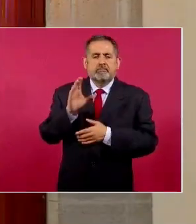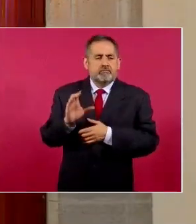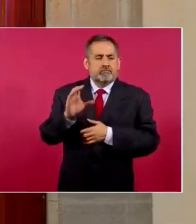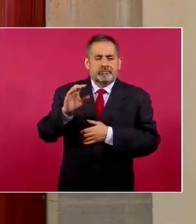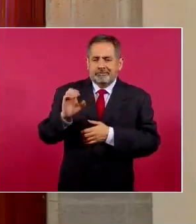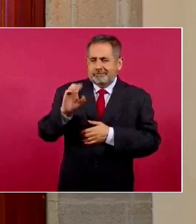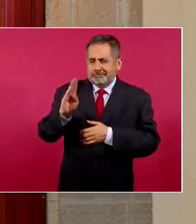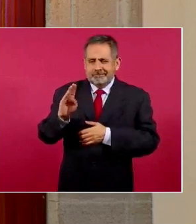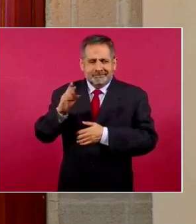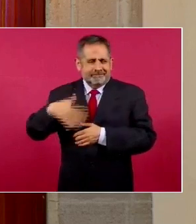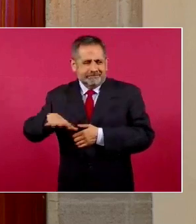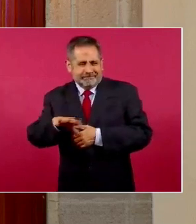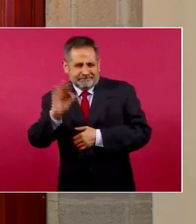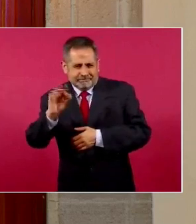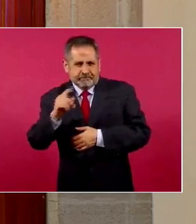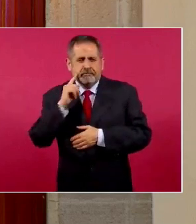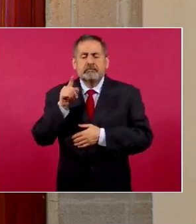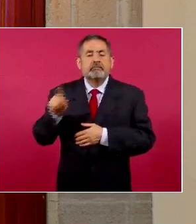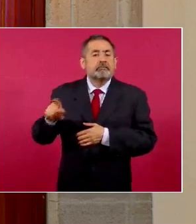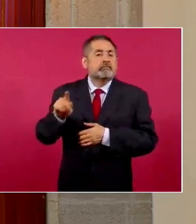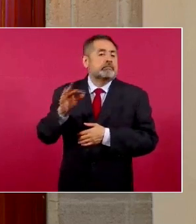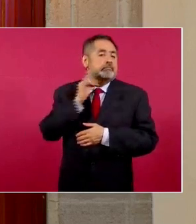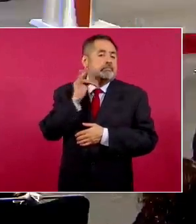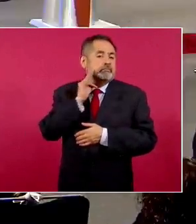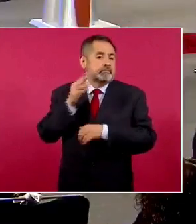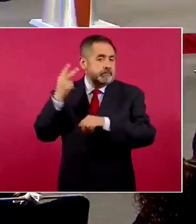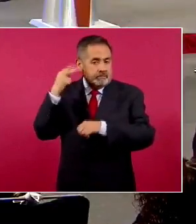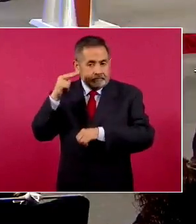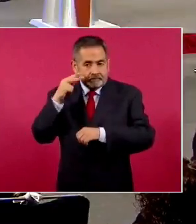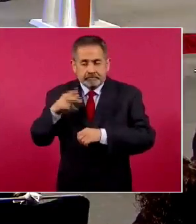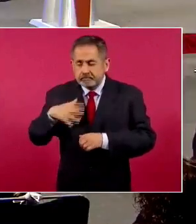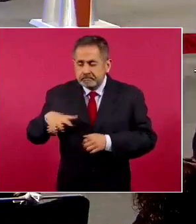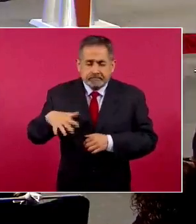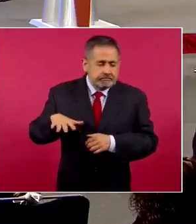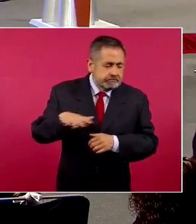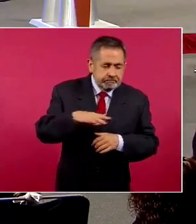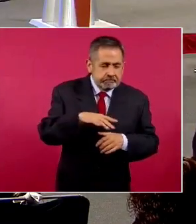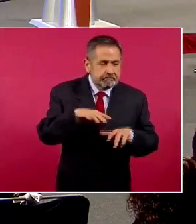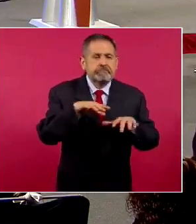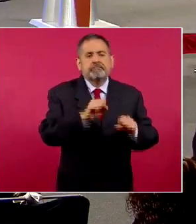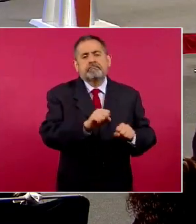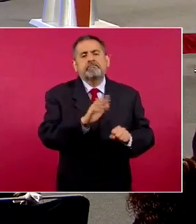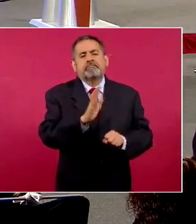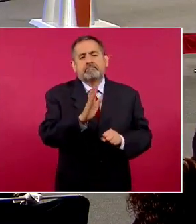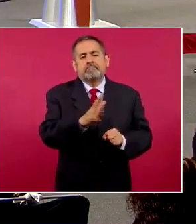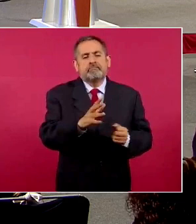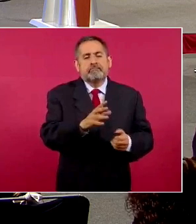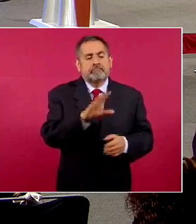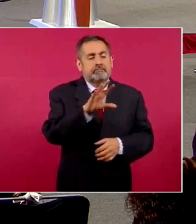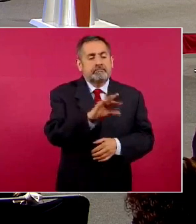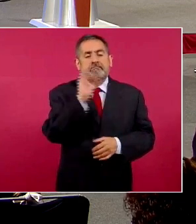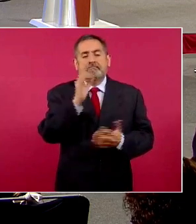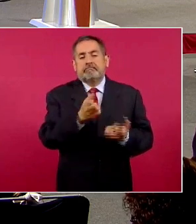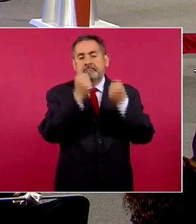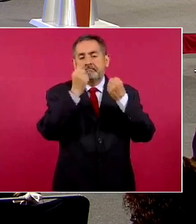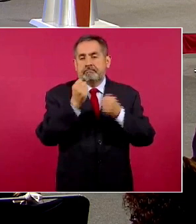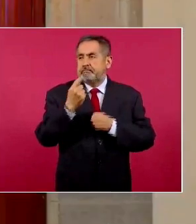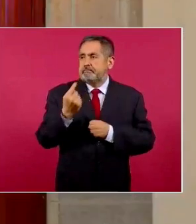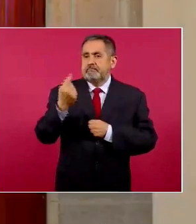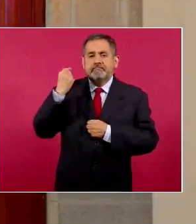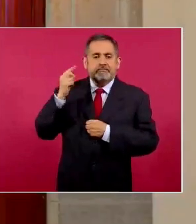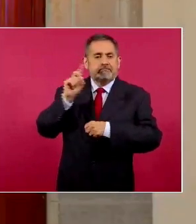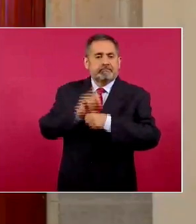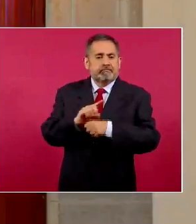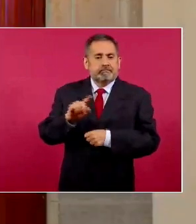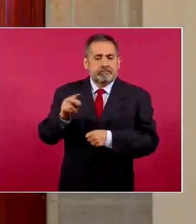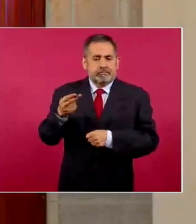por la Fiscalía del Estado de Veracruz y finalmente fue localizado el pasado 23